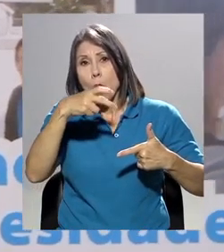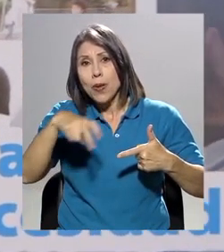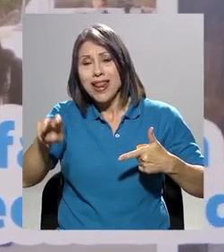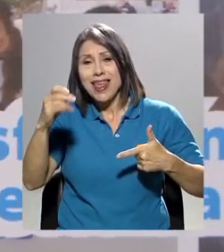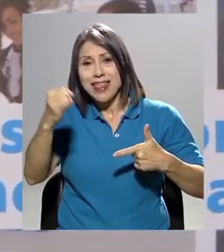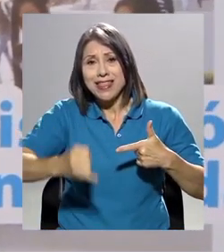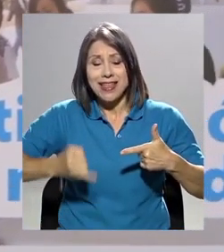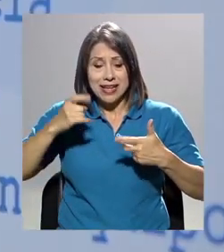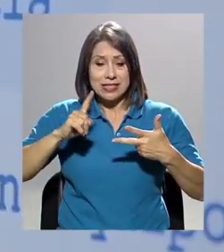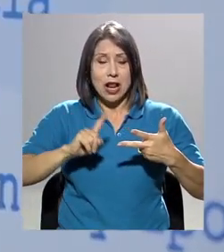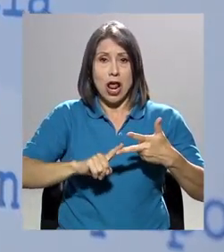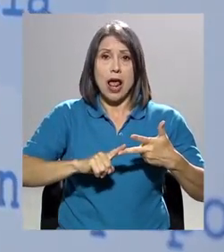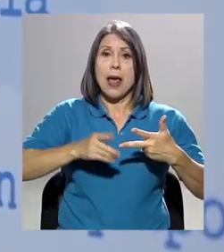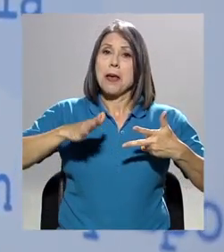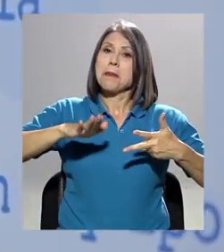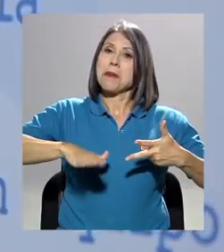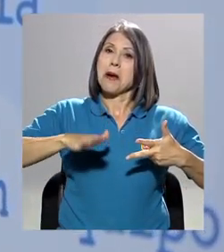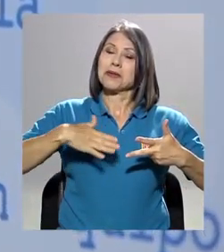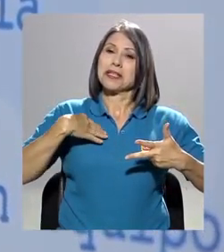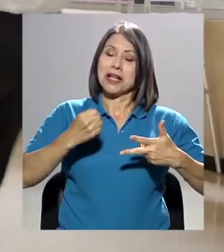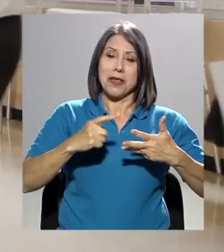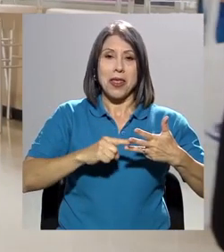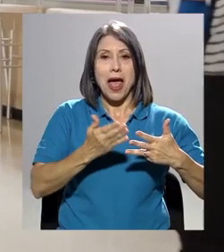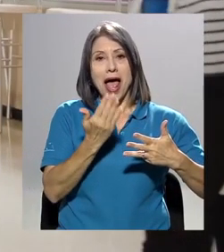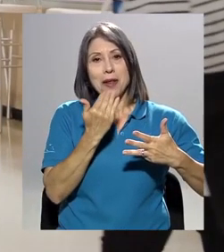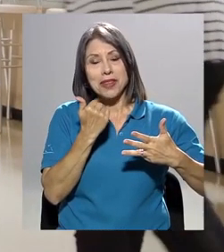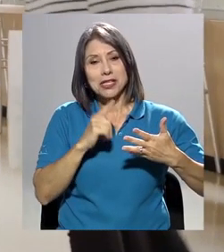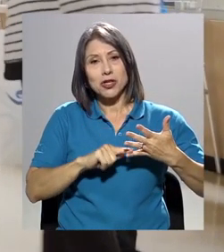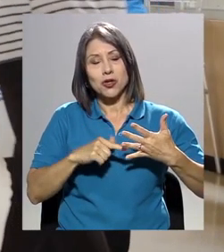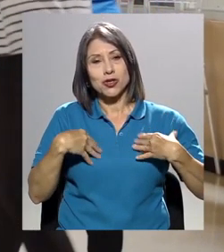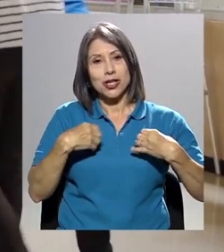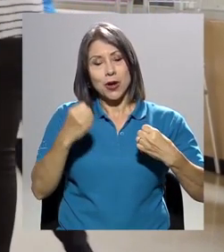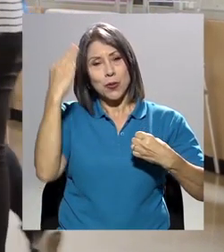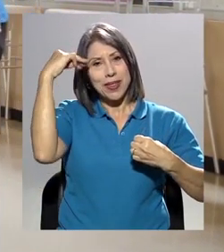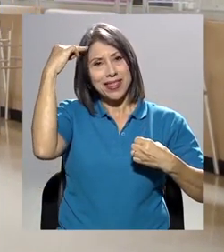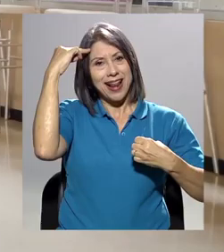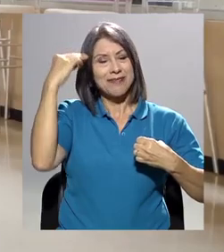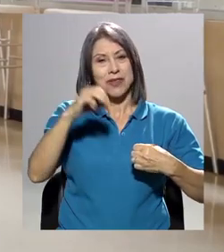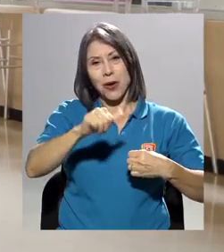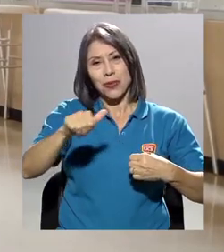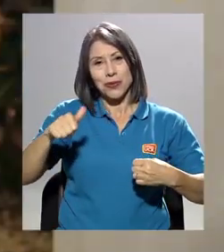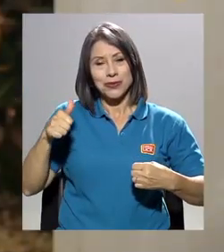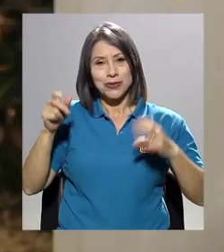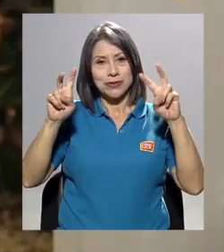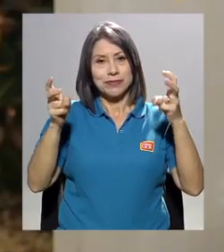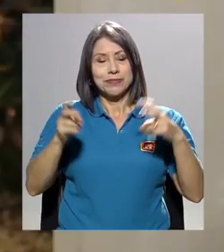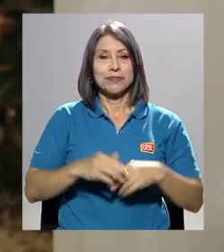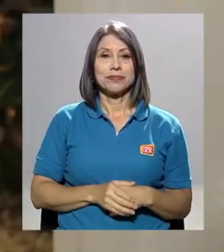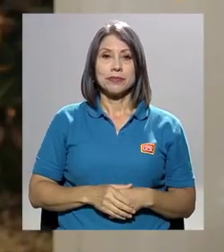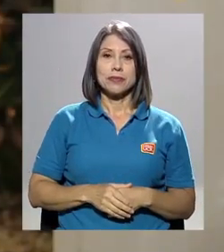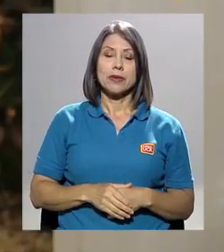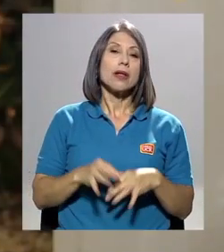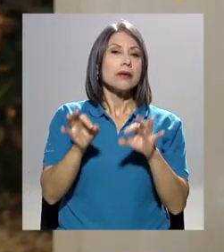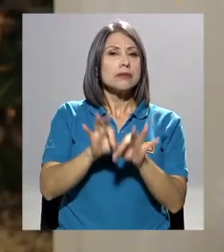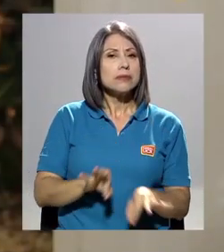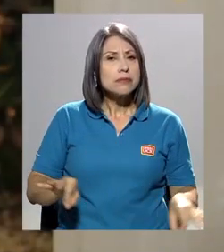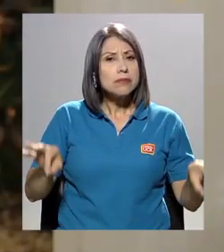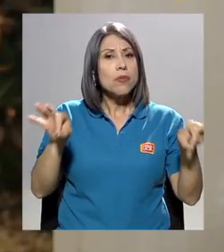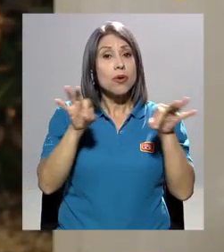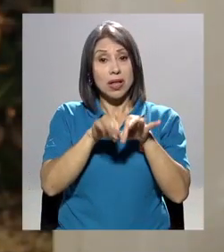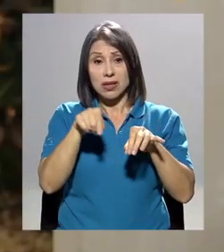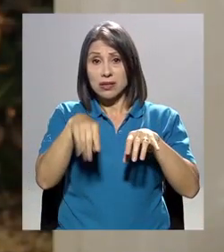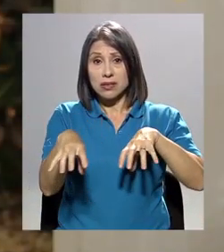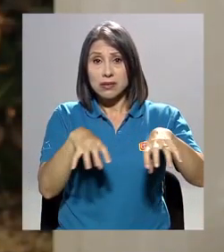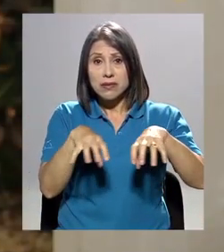pausas saludables, la alimentación, la salud mental, entre otros. Siento que es importante que estos espacios